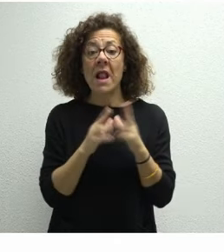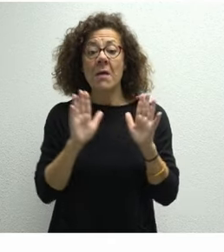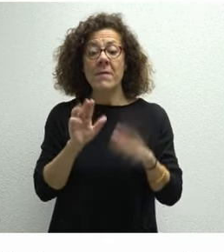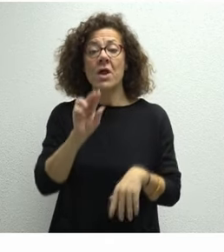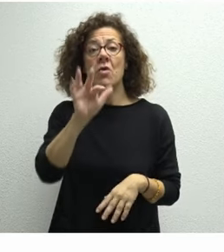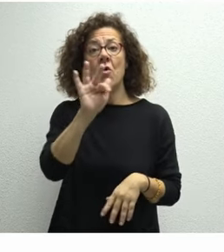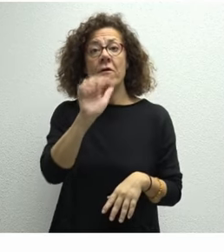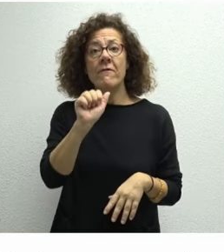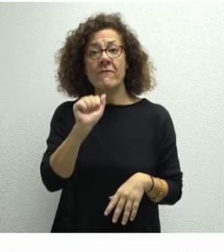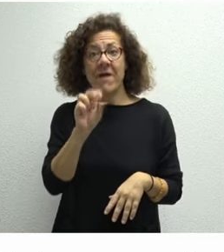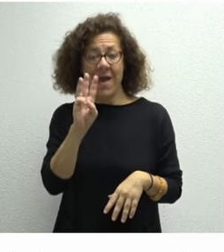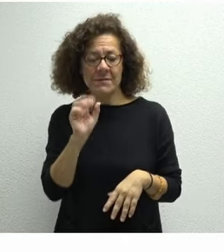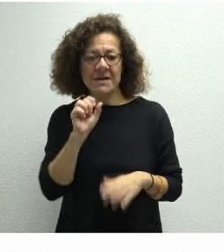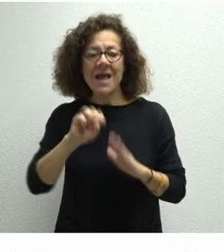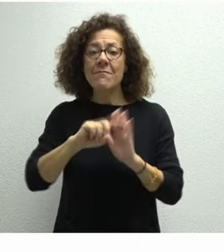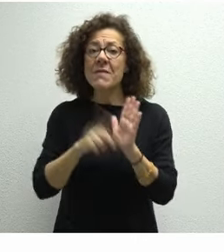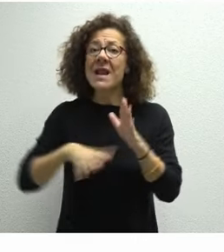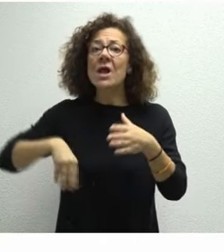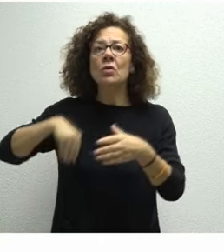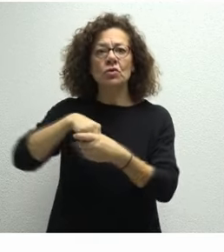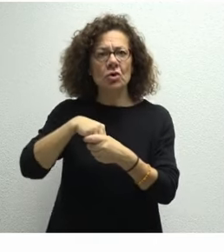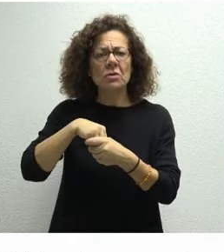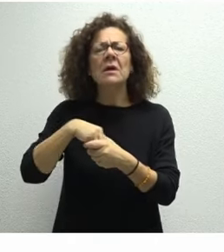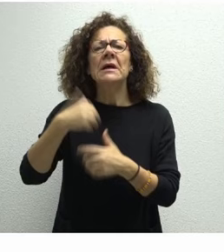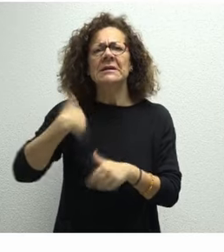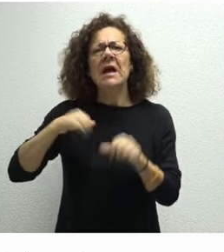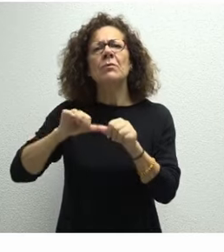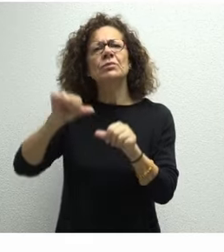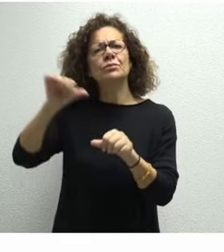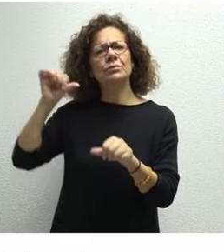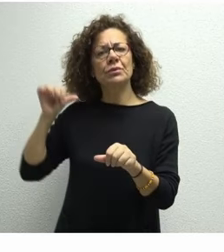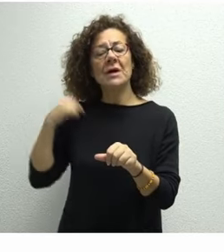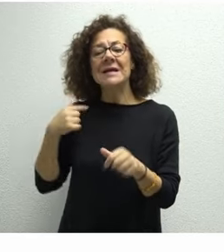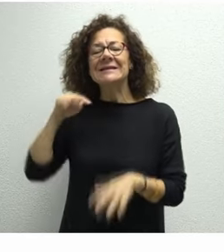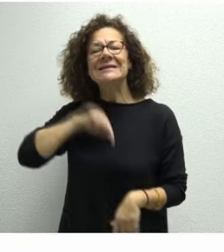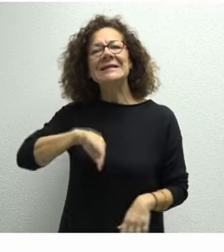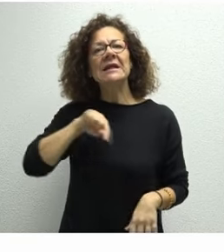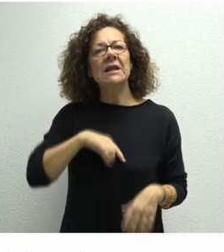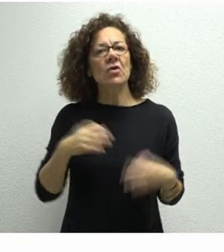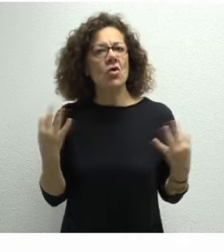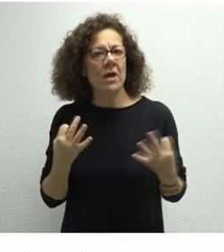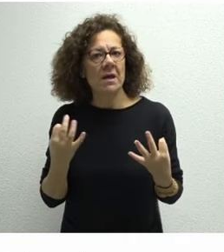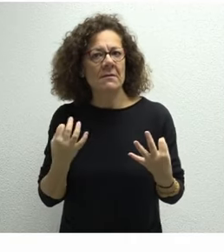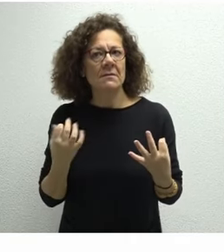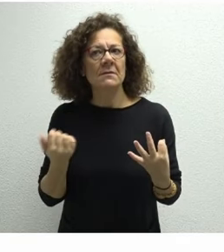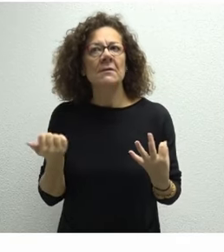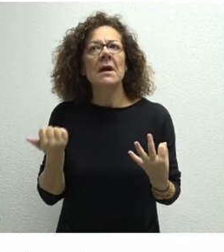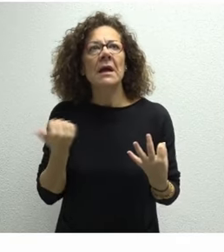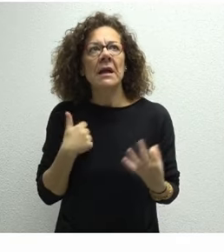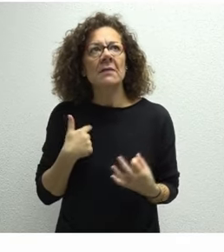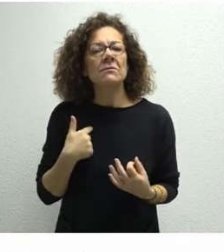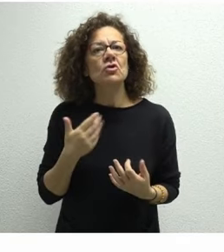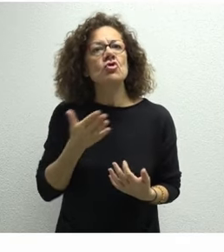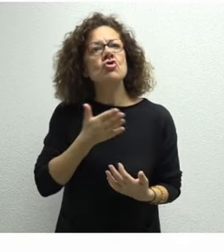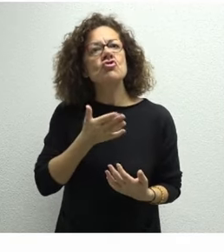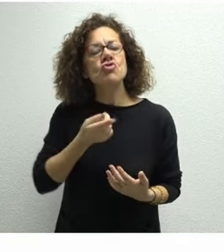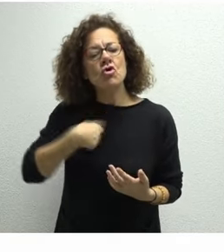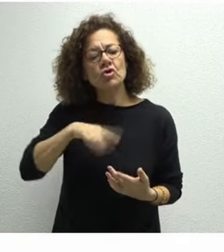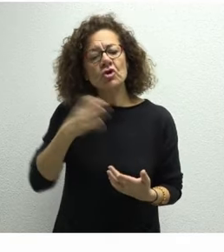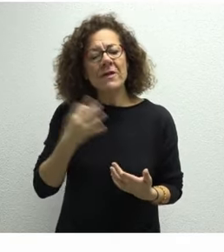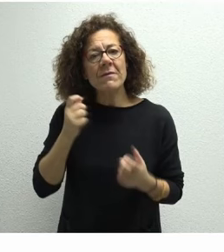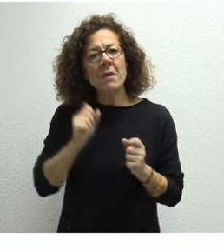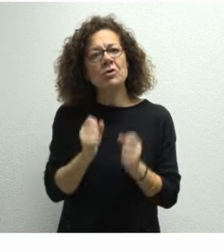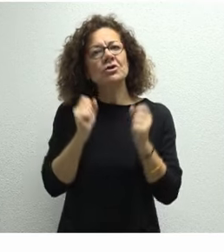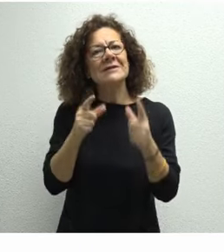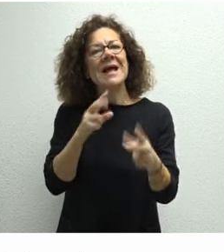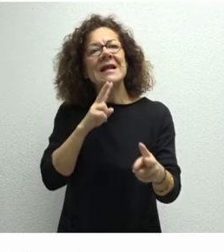en plena inclusión durante muchos años hemos ido sintiendo que estábamos llamando llamados a dar nuevas soluciones a este